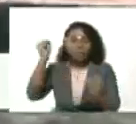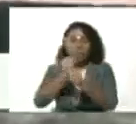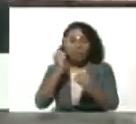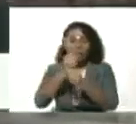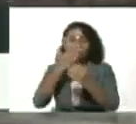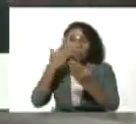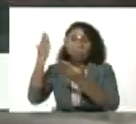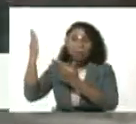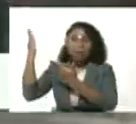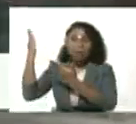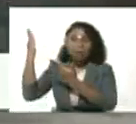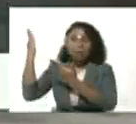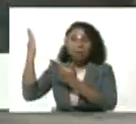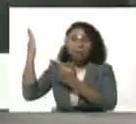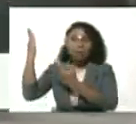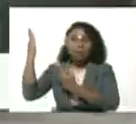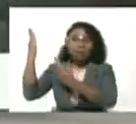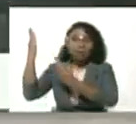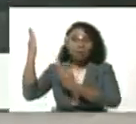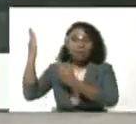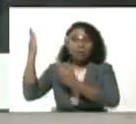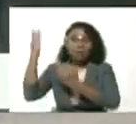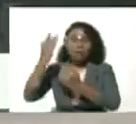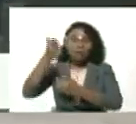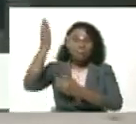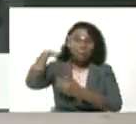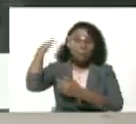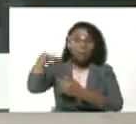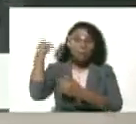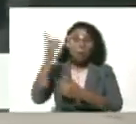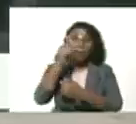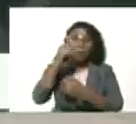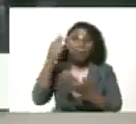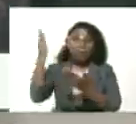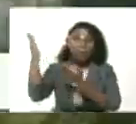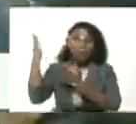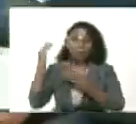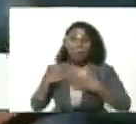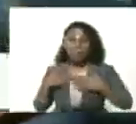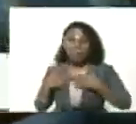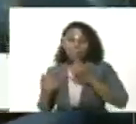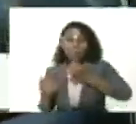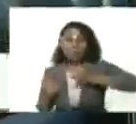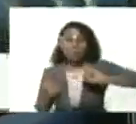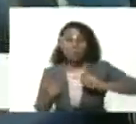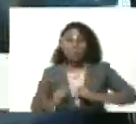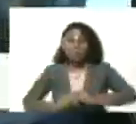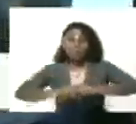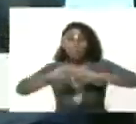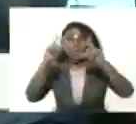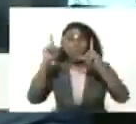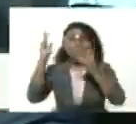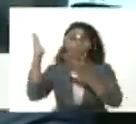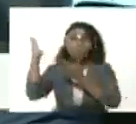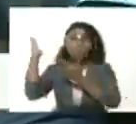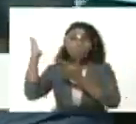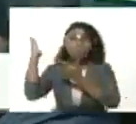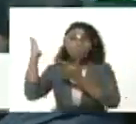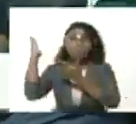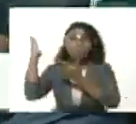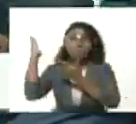Miren, estas imágenes que están a la espalda del general Padrino, a mi izquierda aquí. Impresionante.